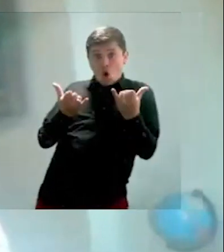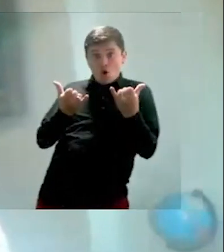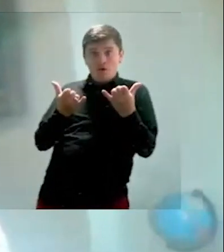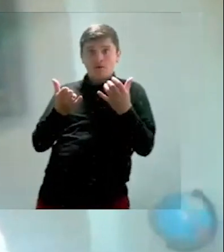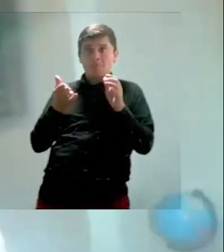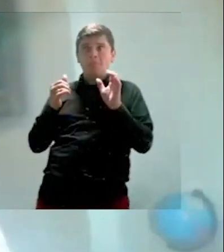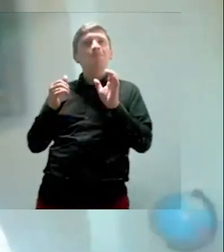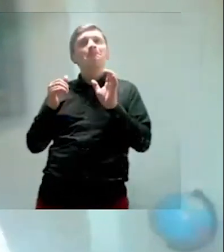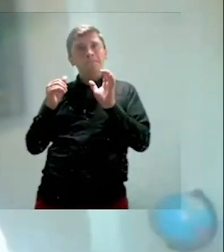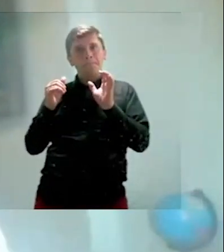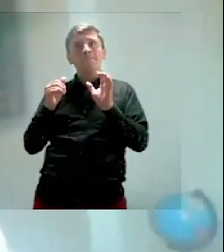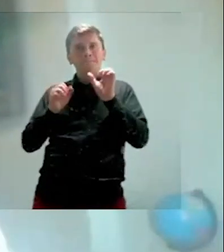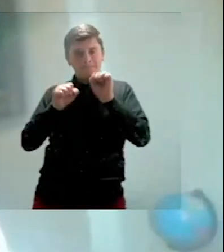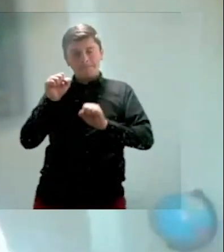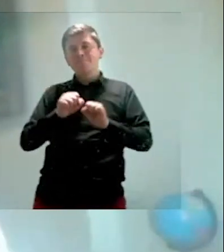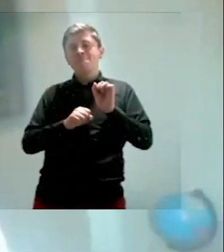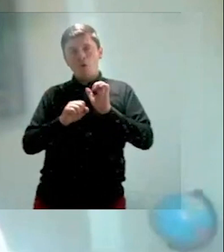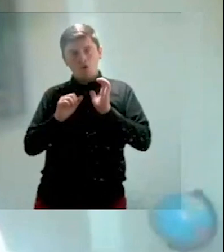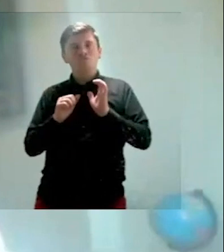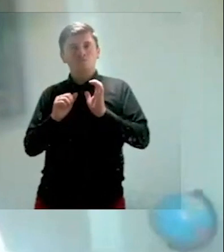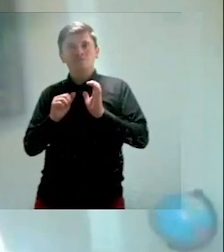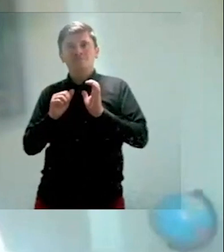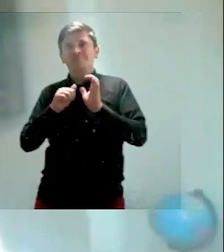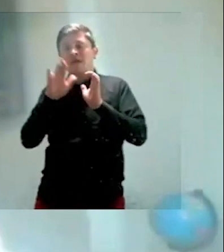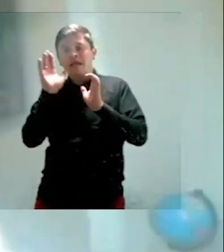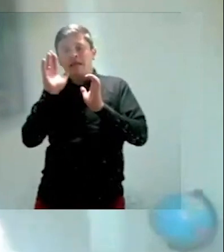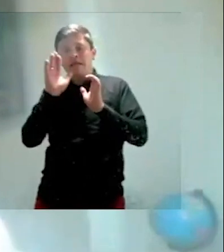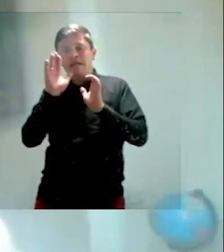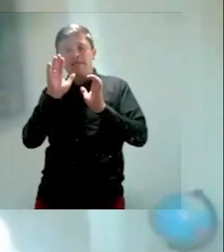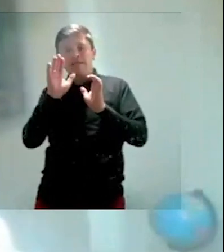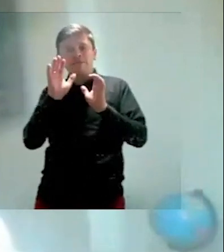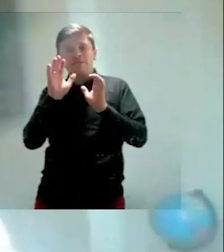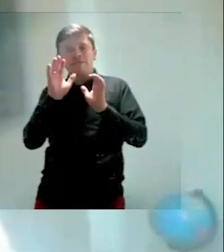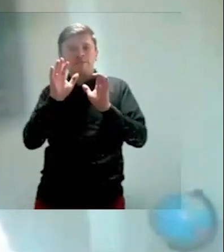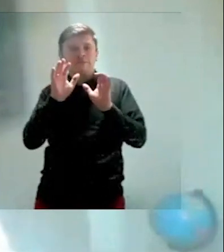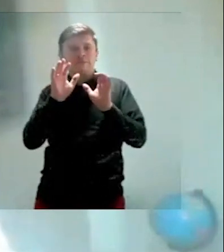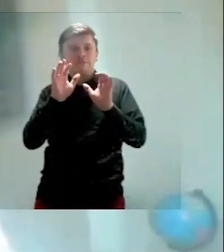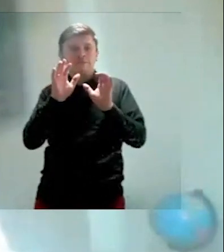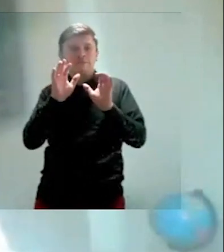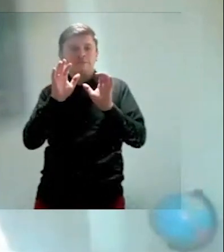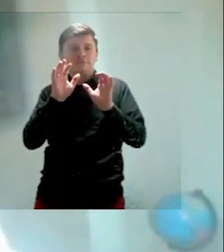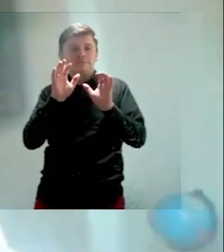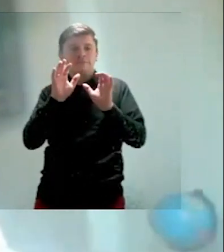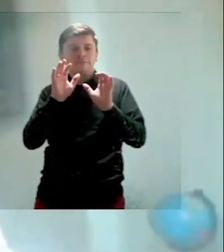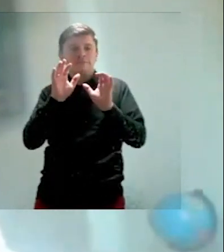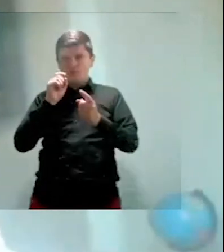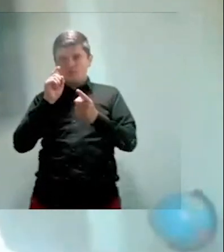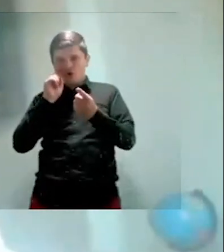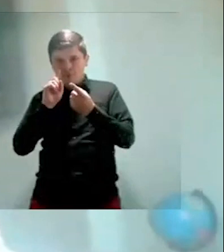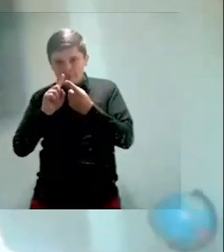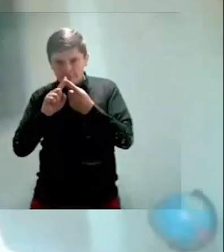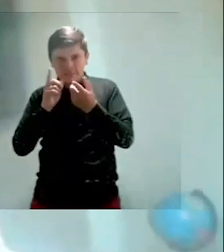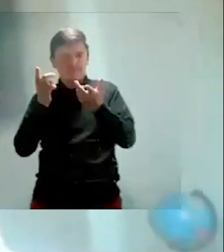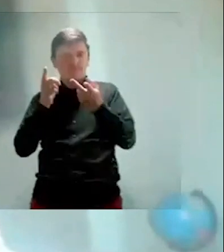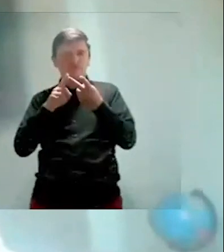con todo el respeto que este grupo de profesionales se merece. El problema de que la